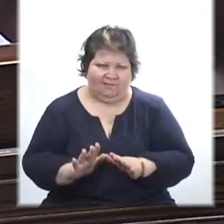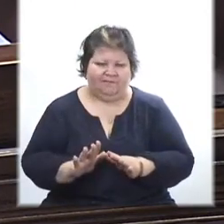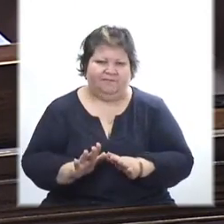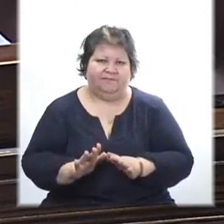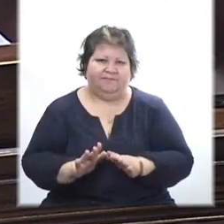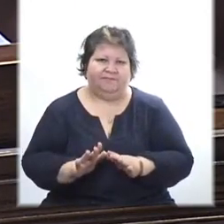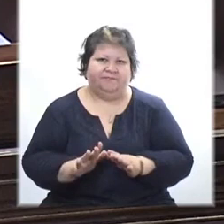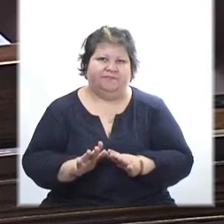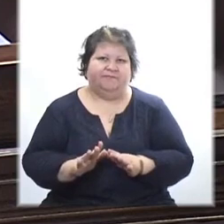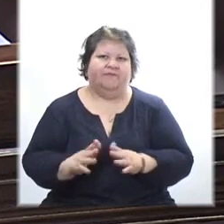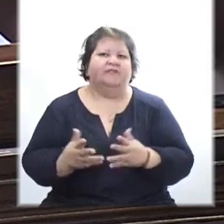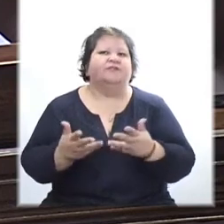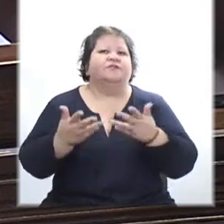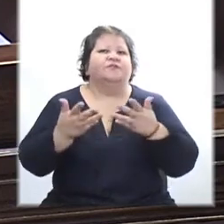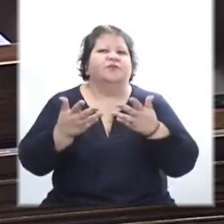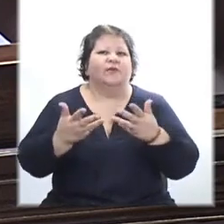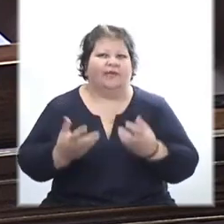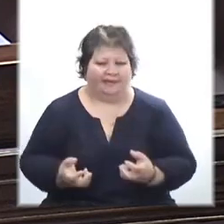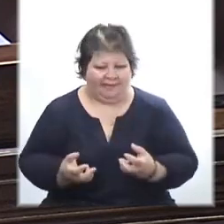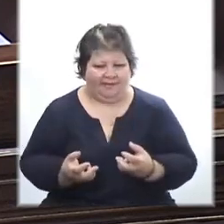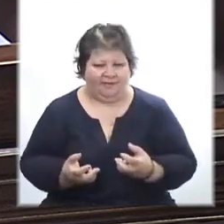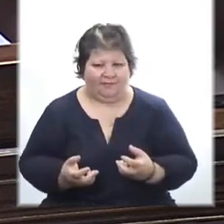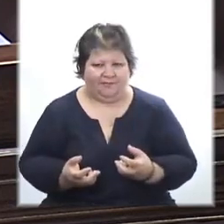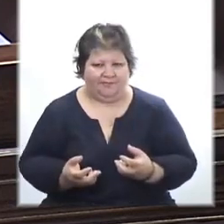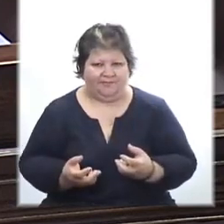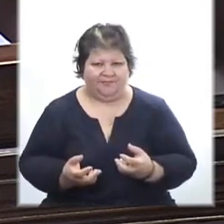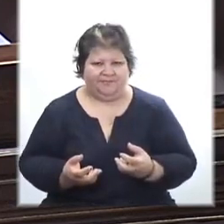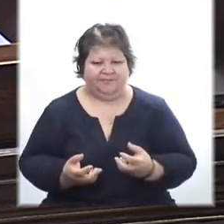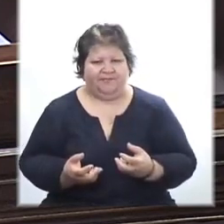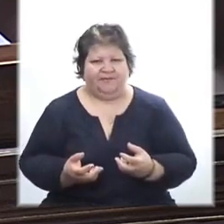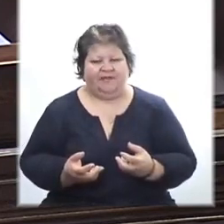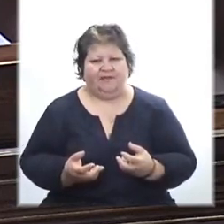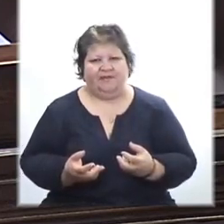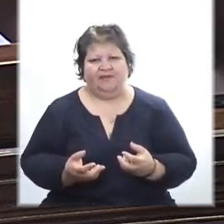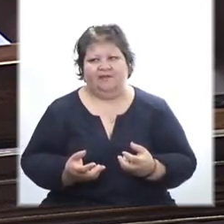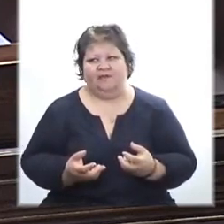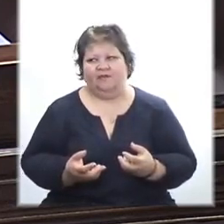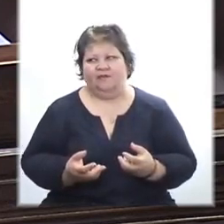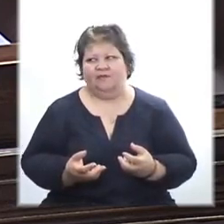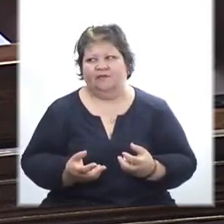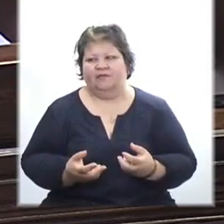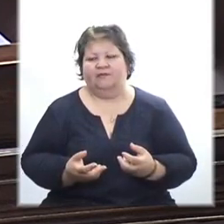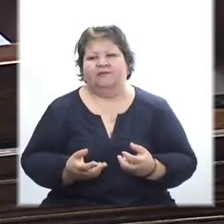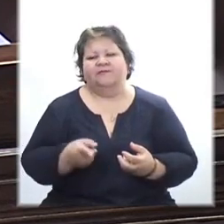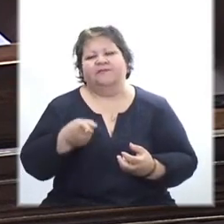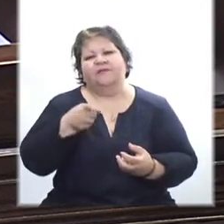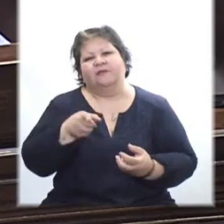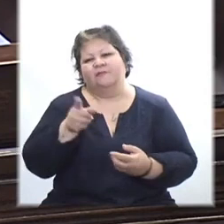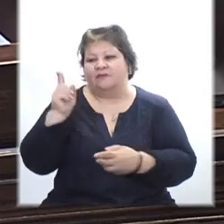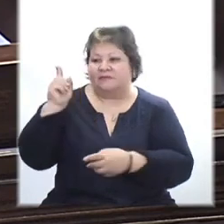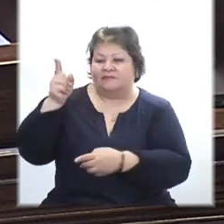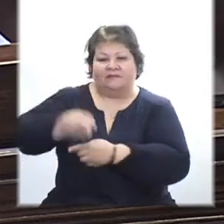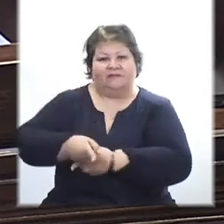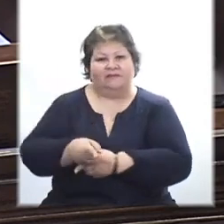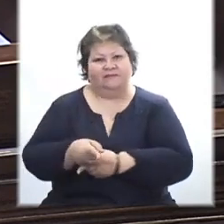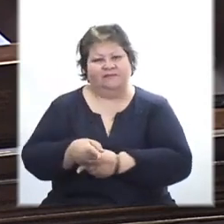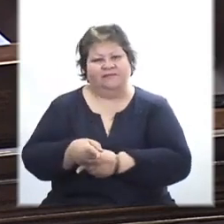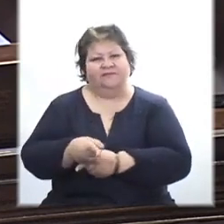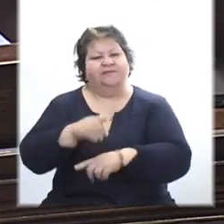sí quiero de alguna manera pedirle al Ministerio del Interior que se determine